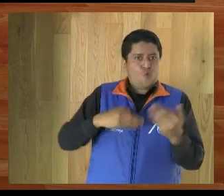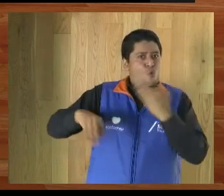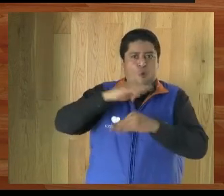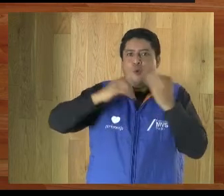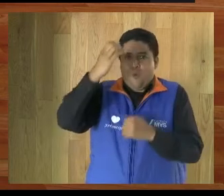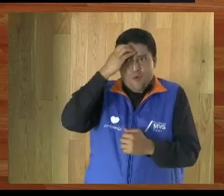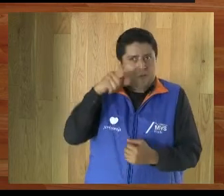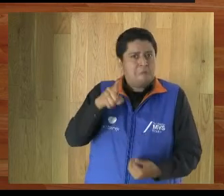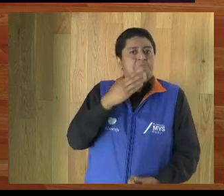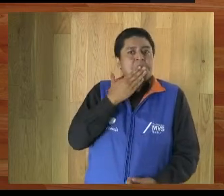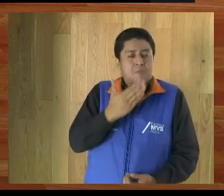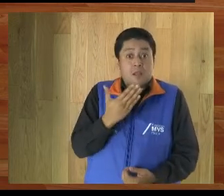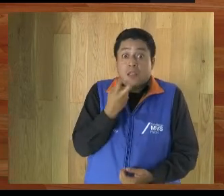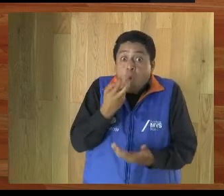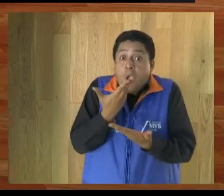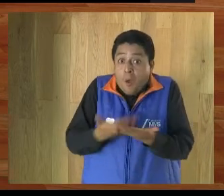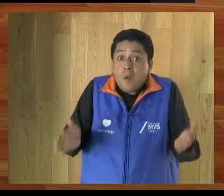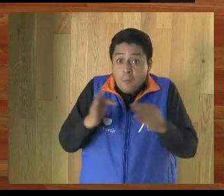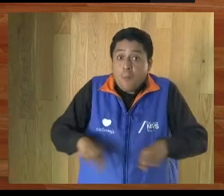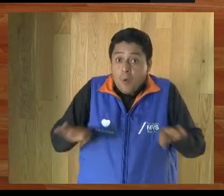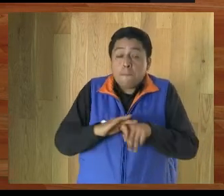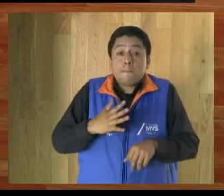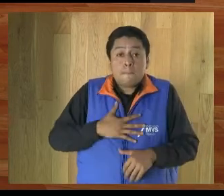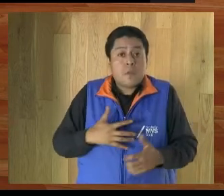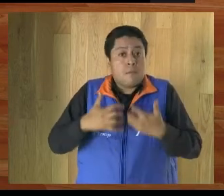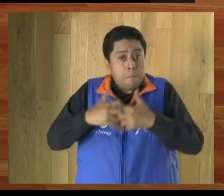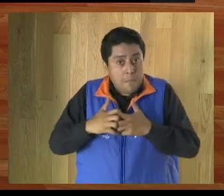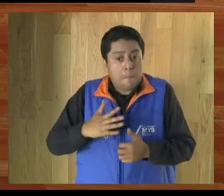hacer las cosas bien, se tienen que